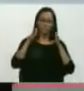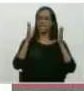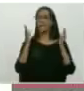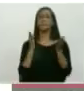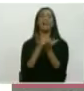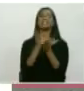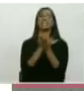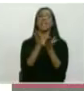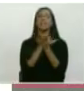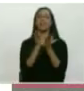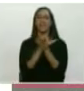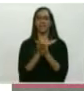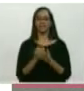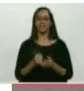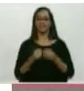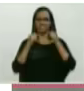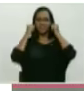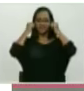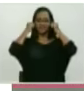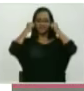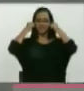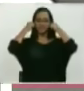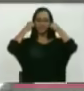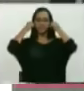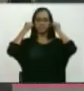siempre. ¡Ponele TV!